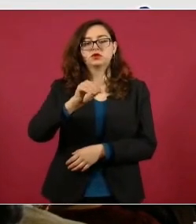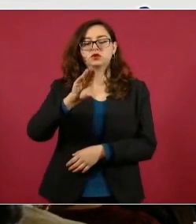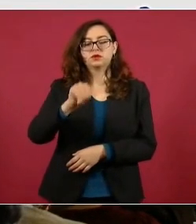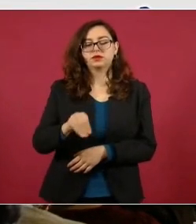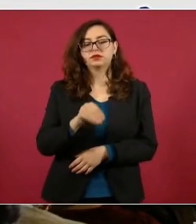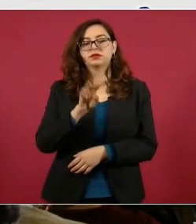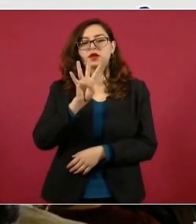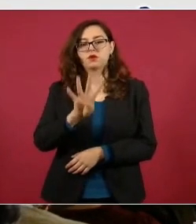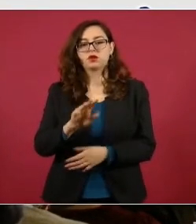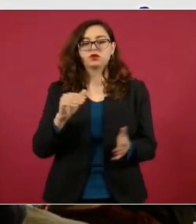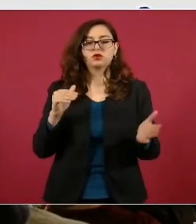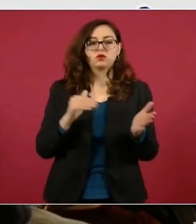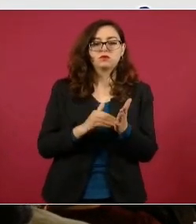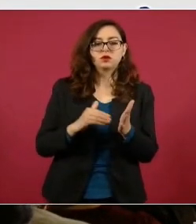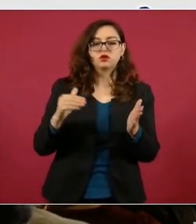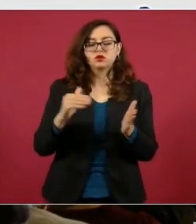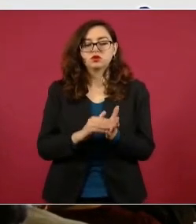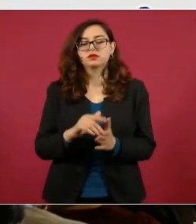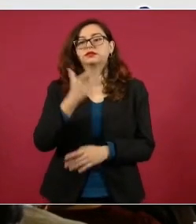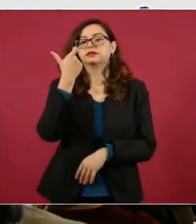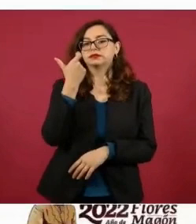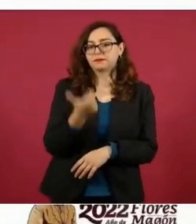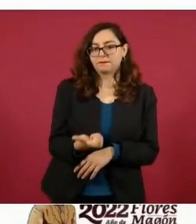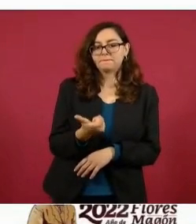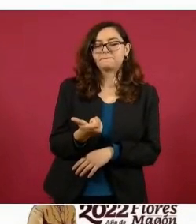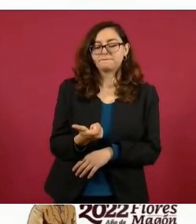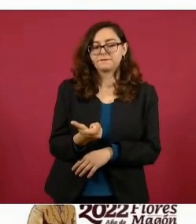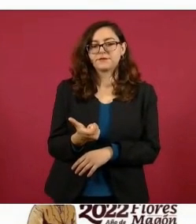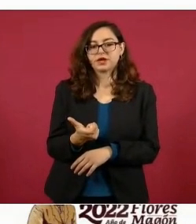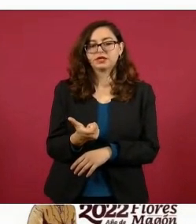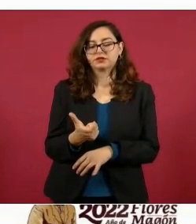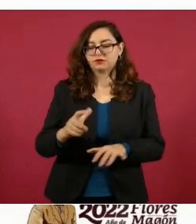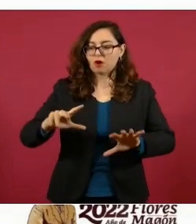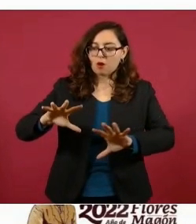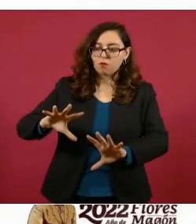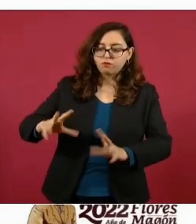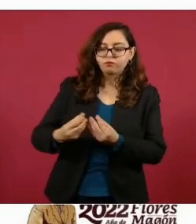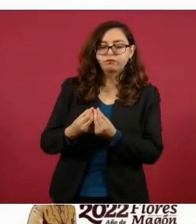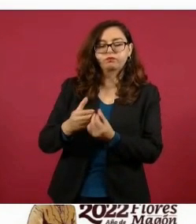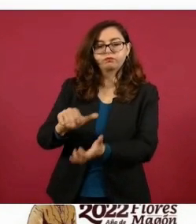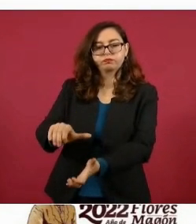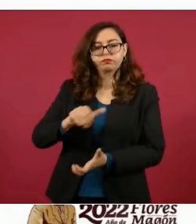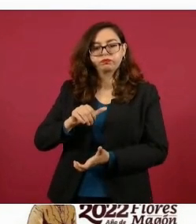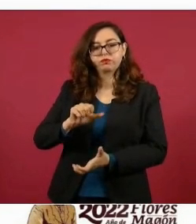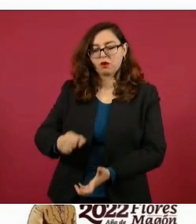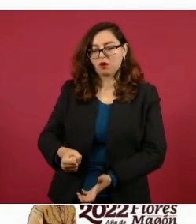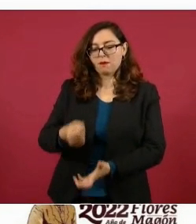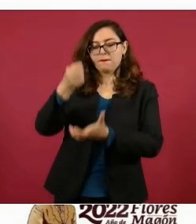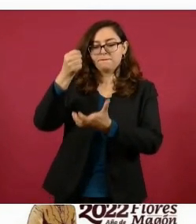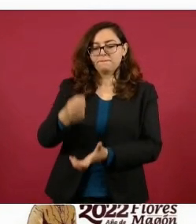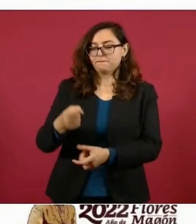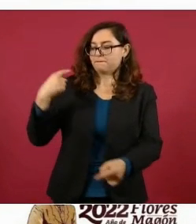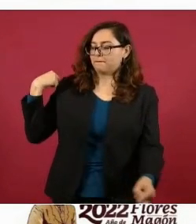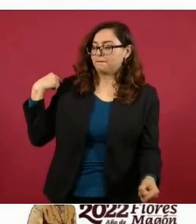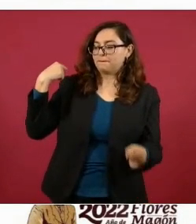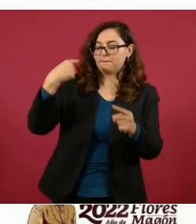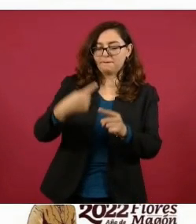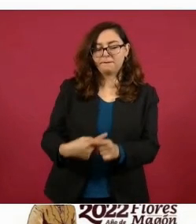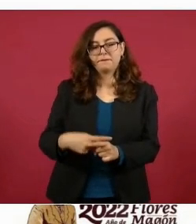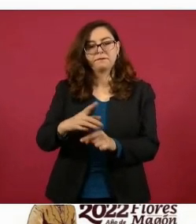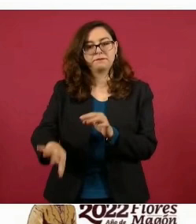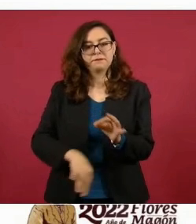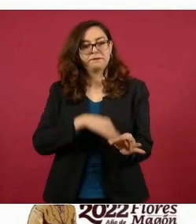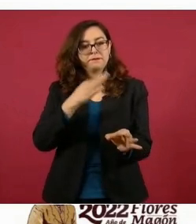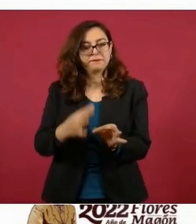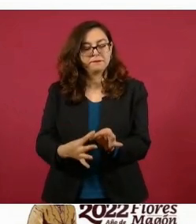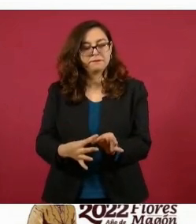millones de pesos que precisamente se tienen al 19 de septiembre